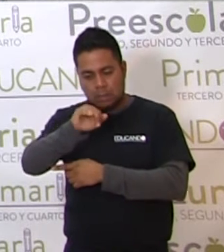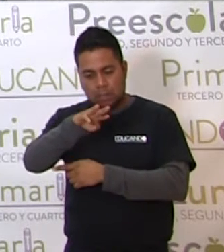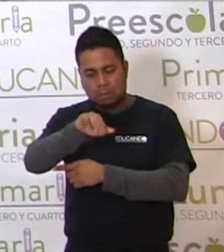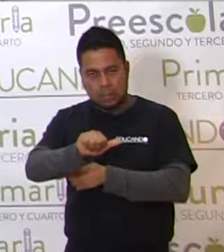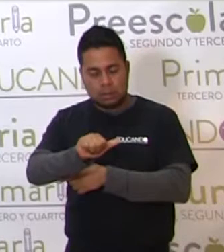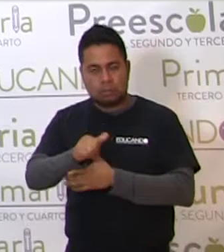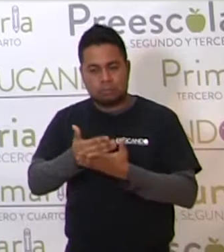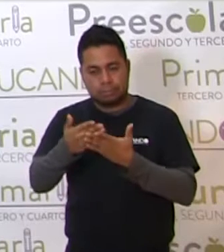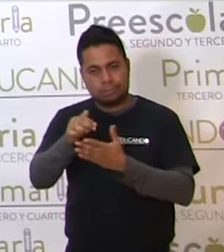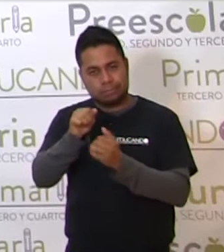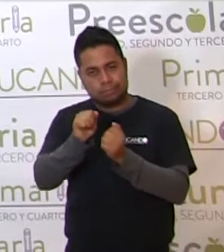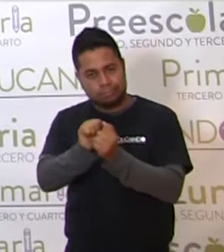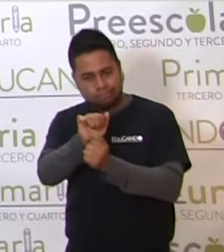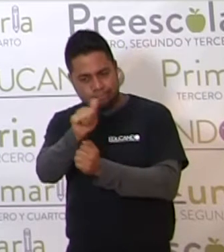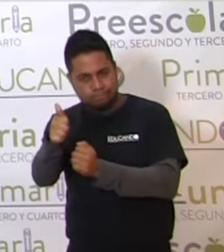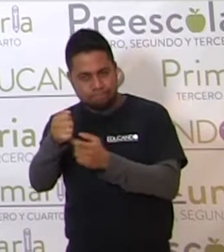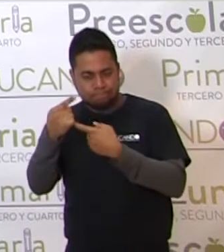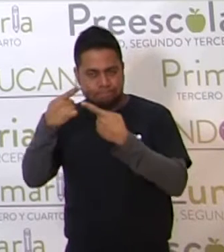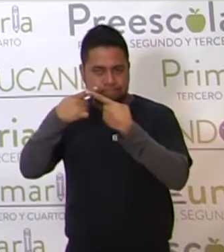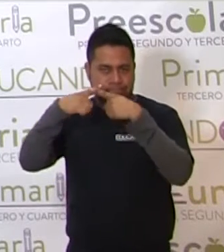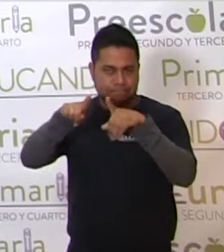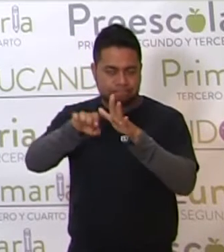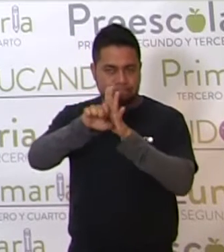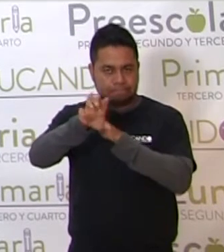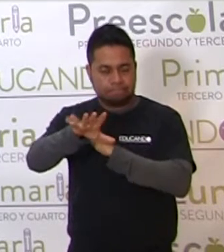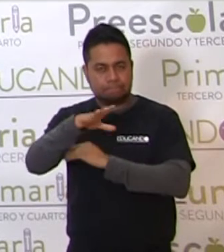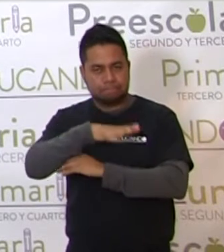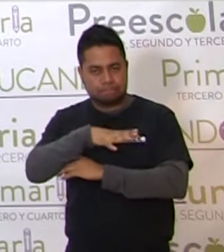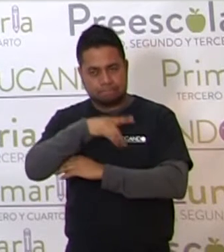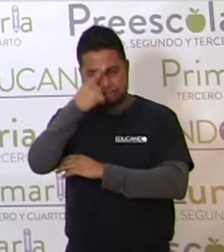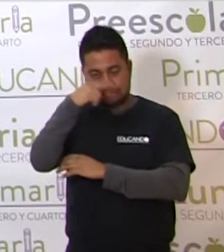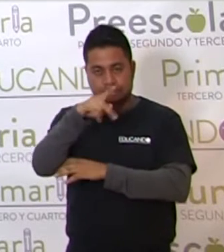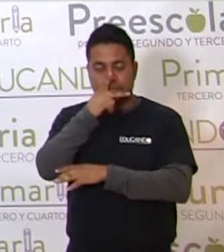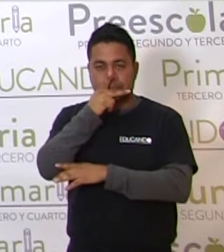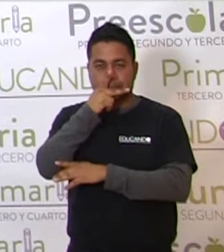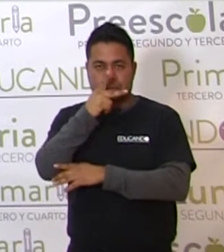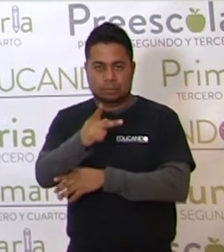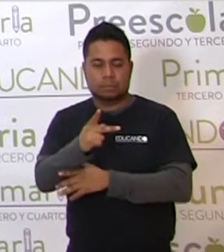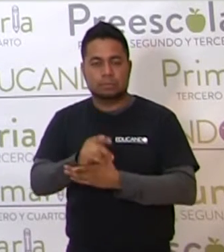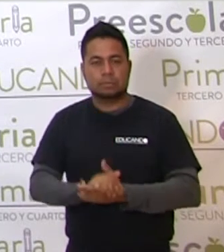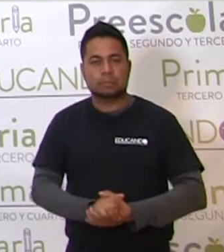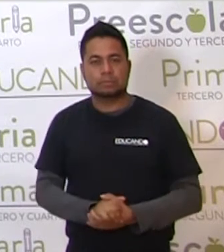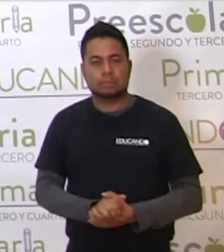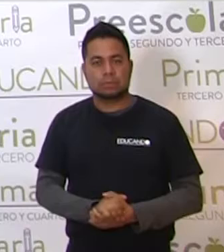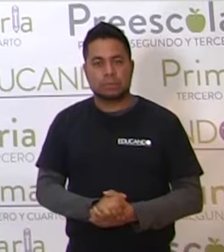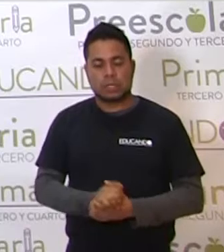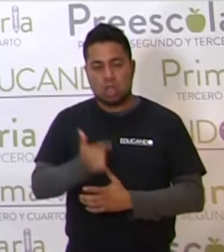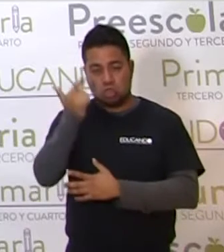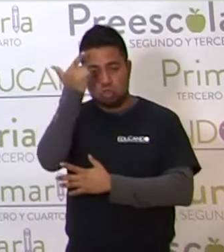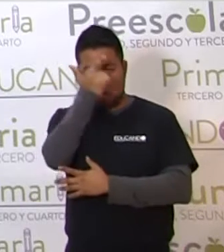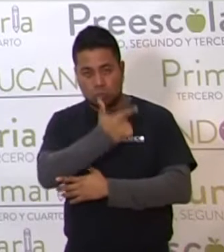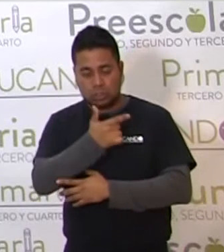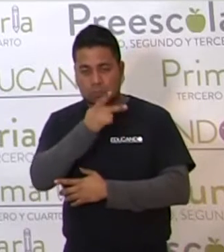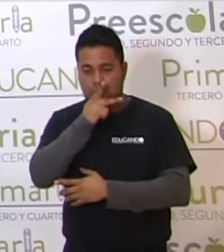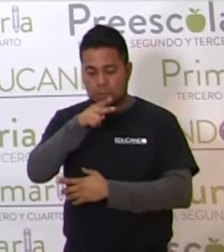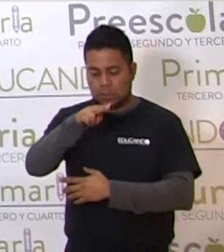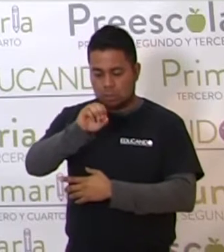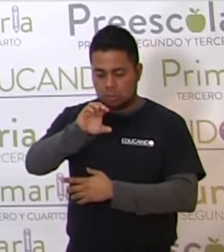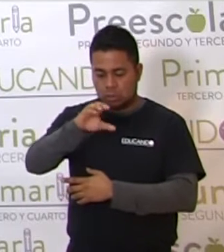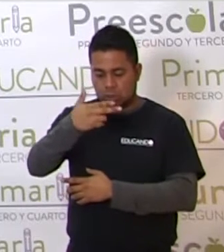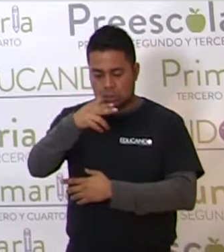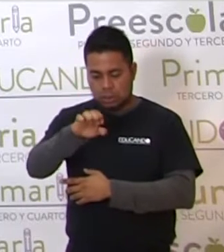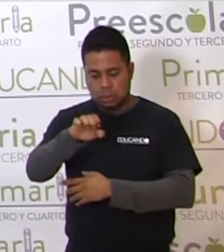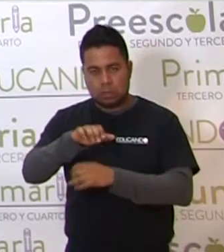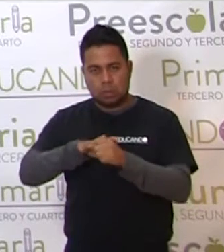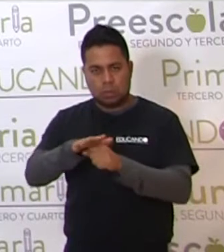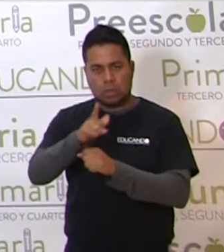Vámonos con otra si tenemos la palabra noche con